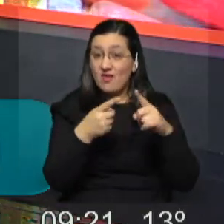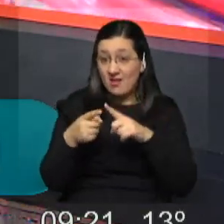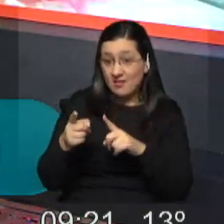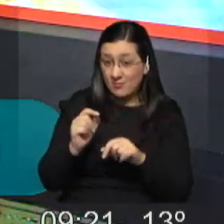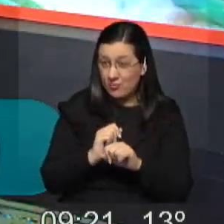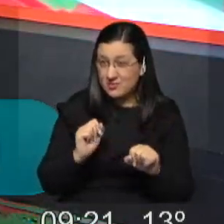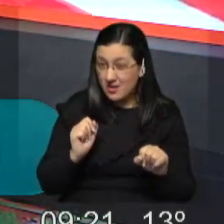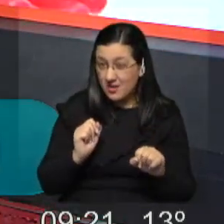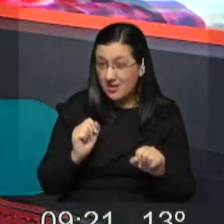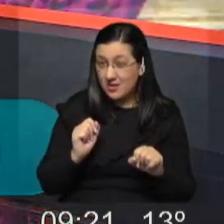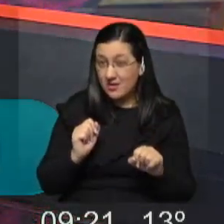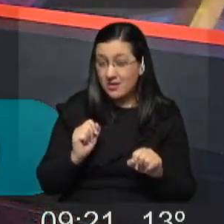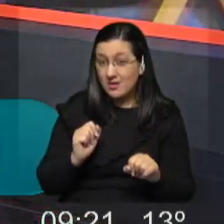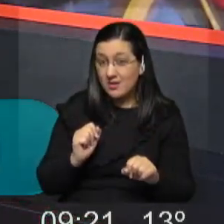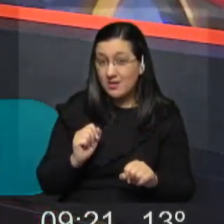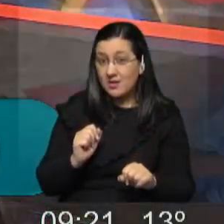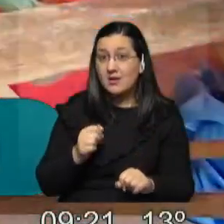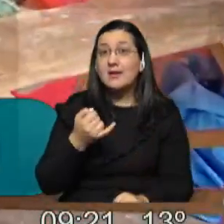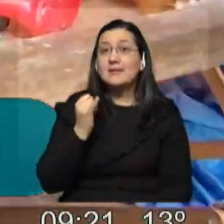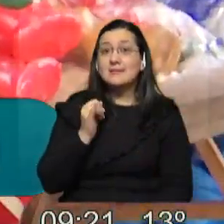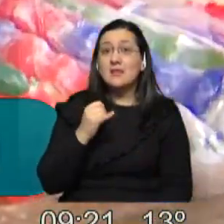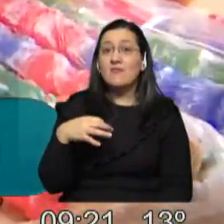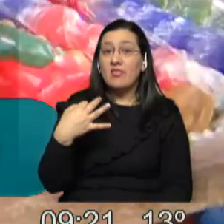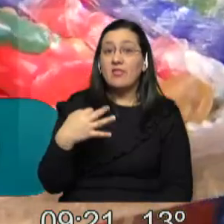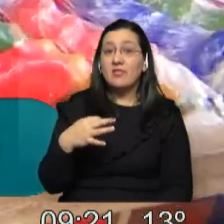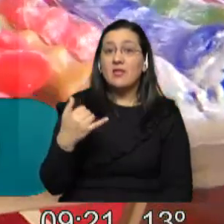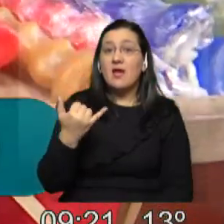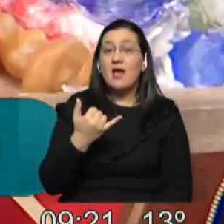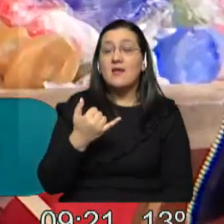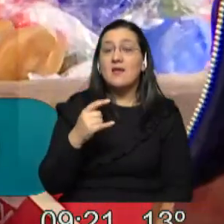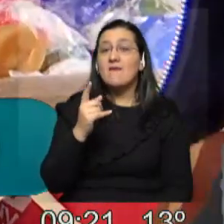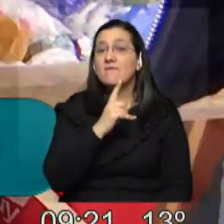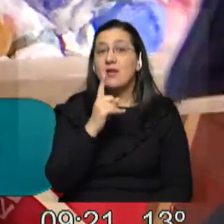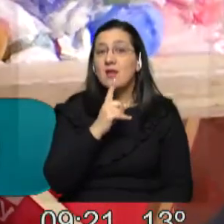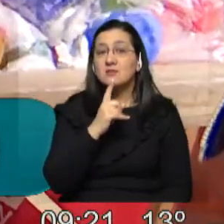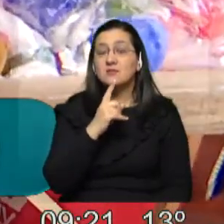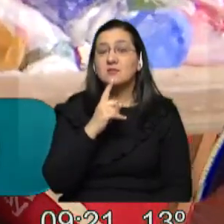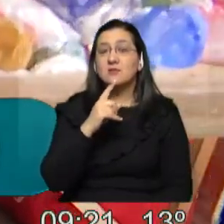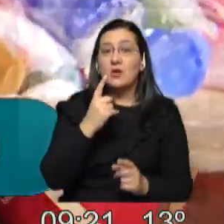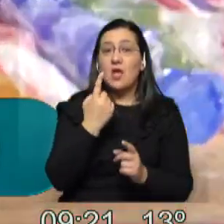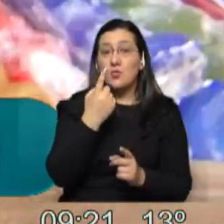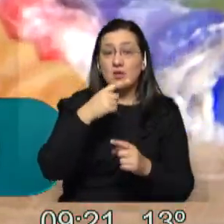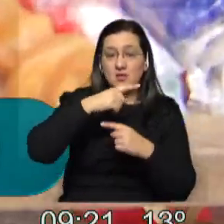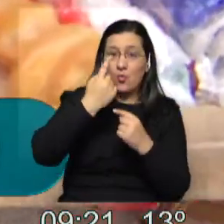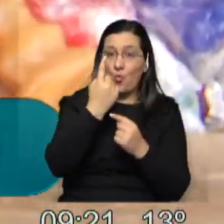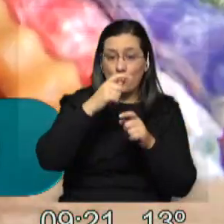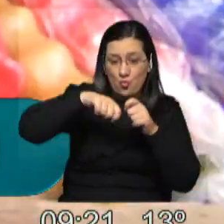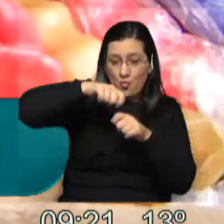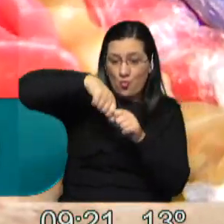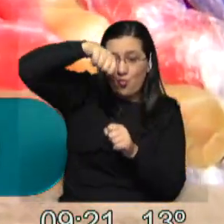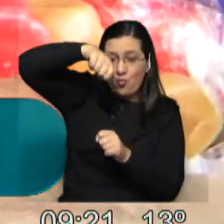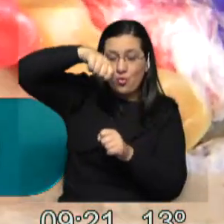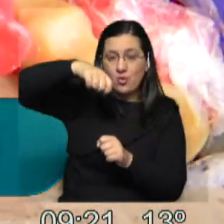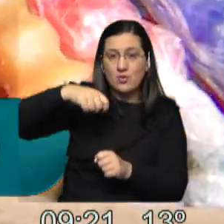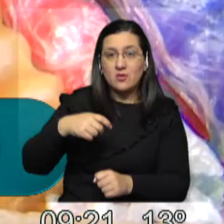¿puede ser? Sí, ahí. Es verdad. Tenemos velas con formas raras. Creo que esa tiene como un nudo, vecina. Un nudo, ¿eso cómo es? ¿Qué sería nudo.